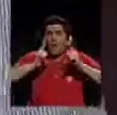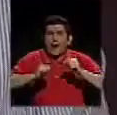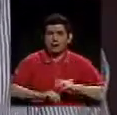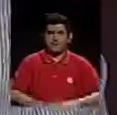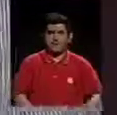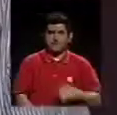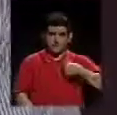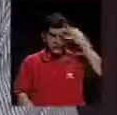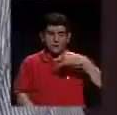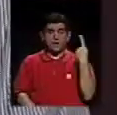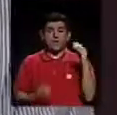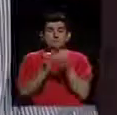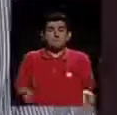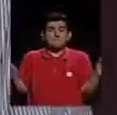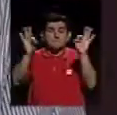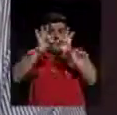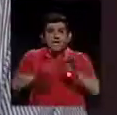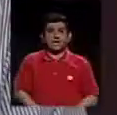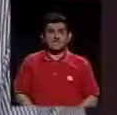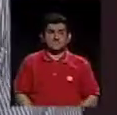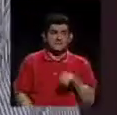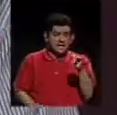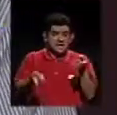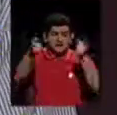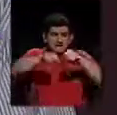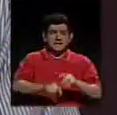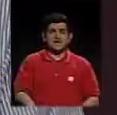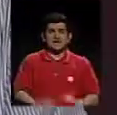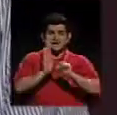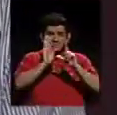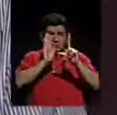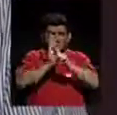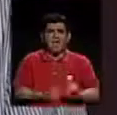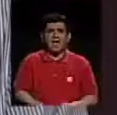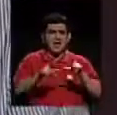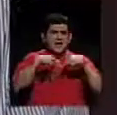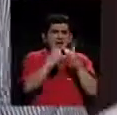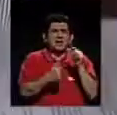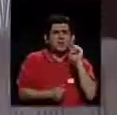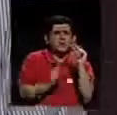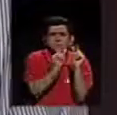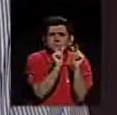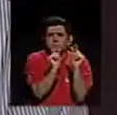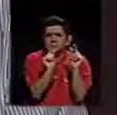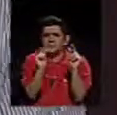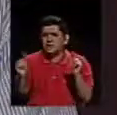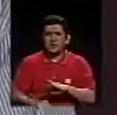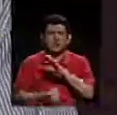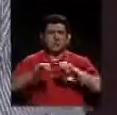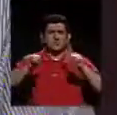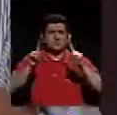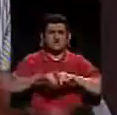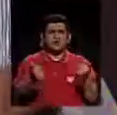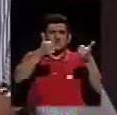creo que el riesgo más importante es que la balcanización de la Asamblea Legislativa en grupúsculos y pequeñas líneas de